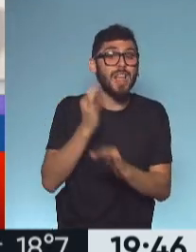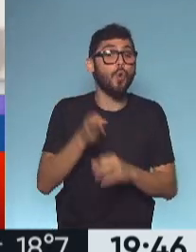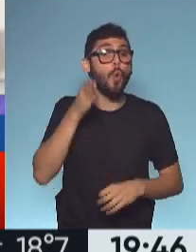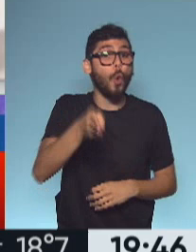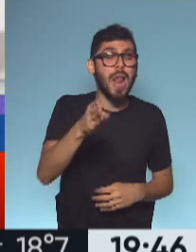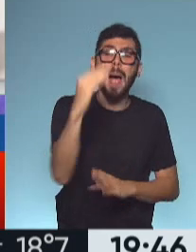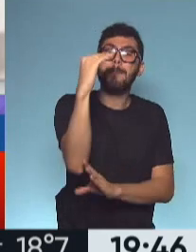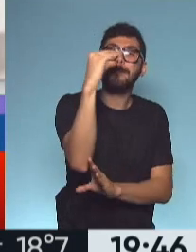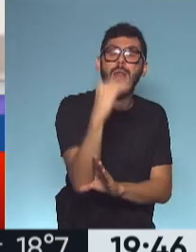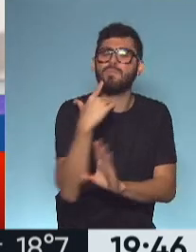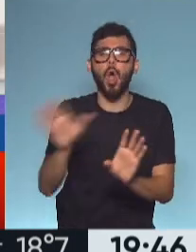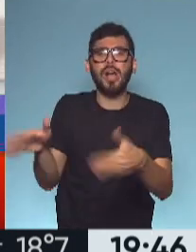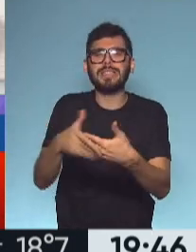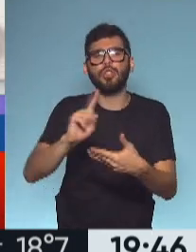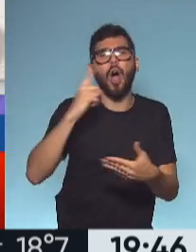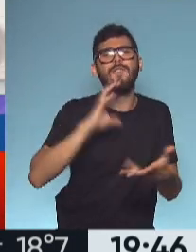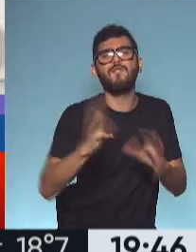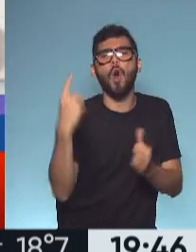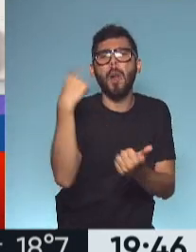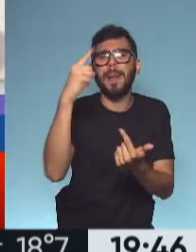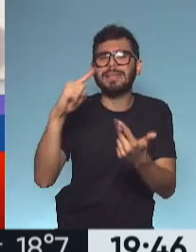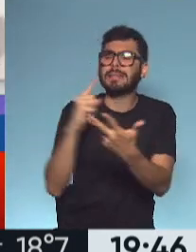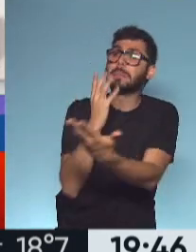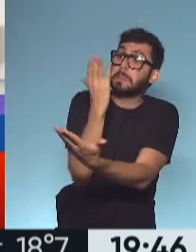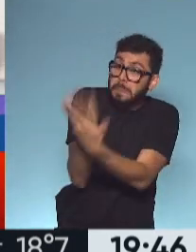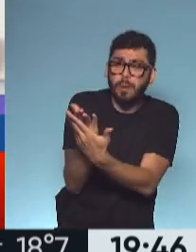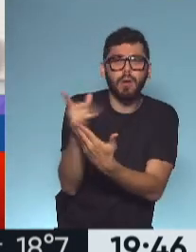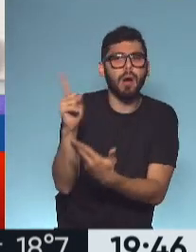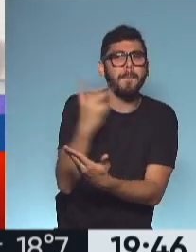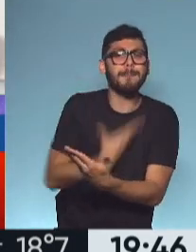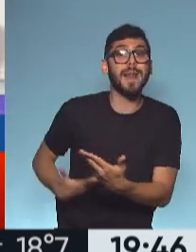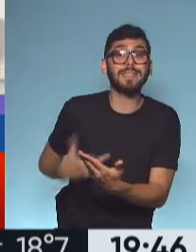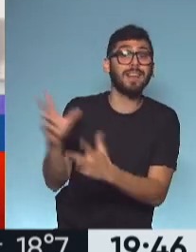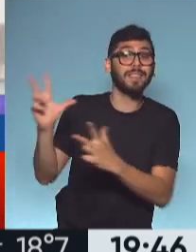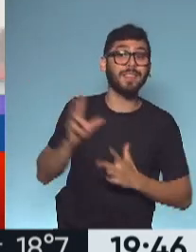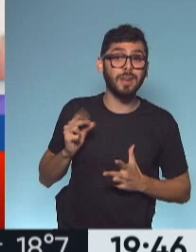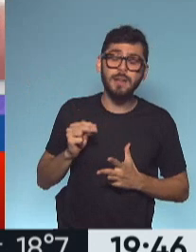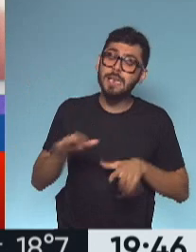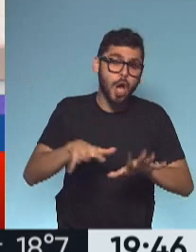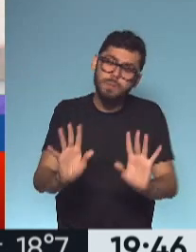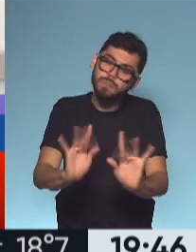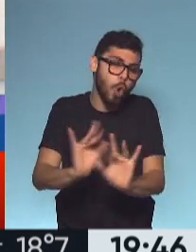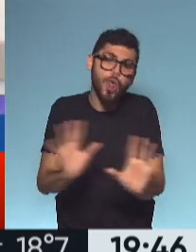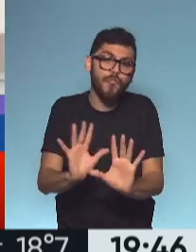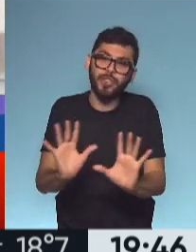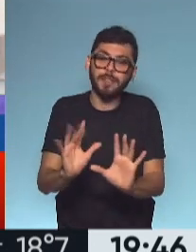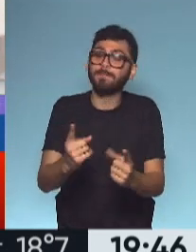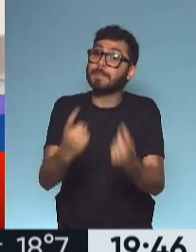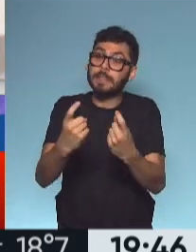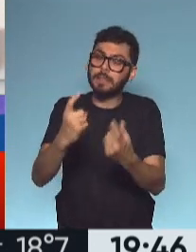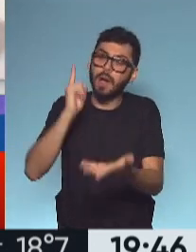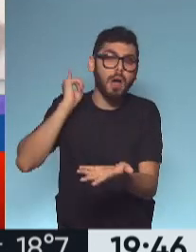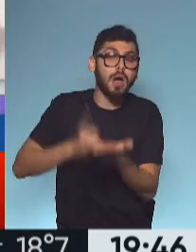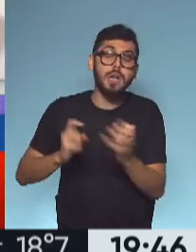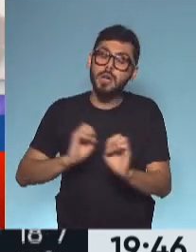presencialidad sin llegar a la suspensión. ¿Qué nos planteó el presidente? La situación es crítica, tenemos que adoptar medidas claras para